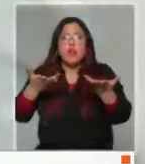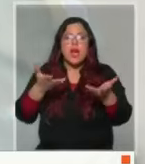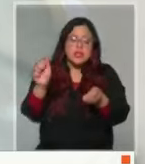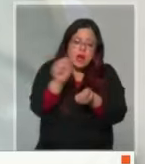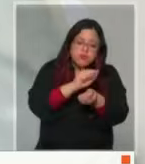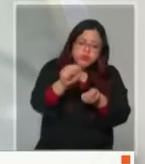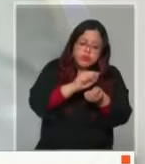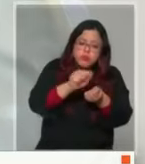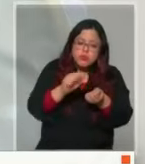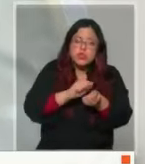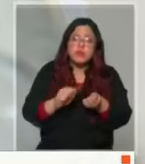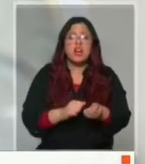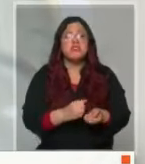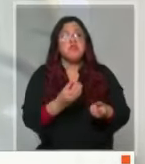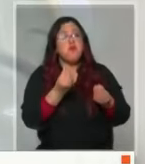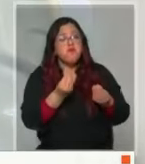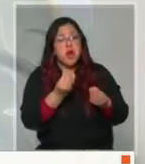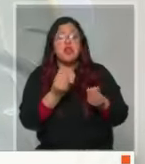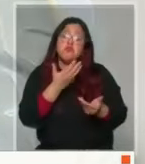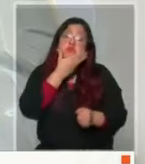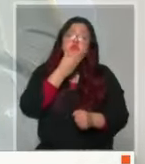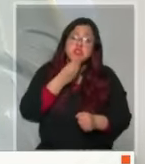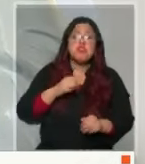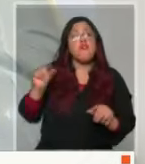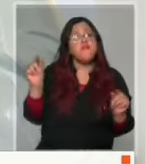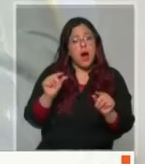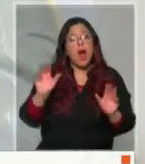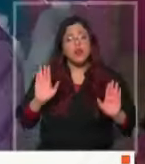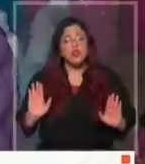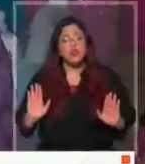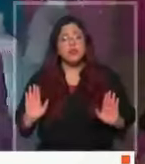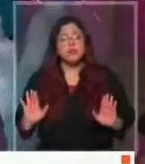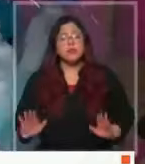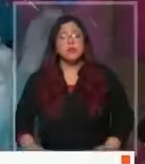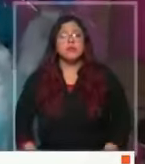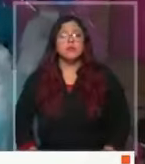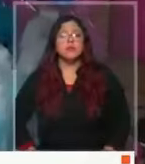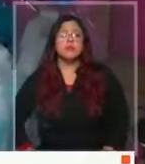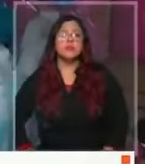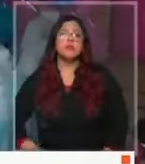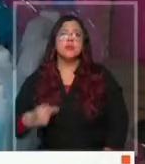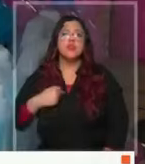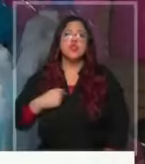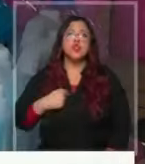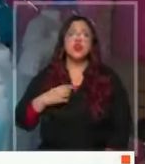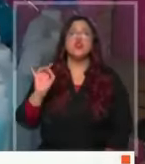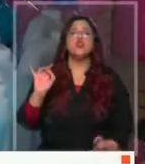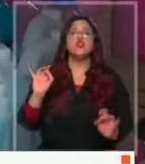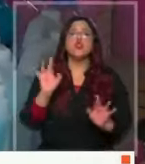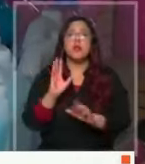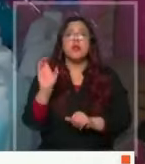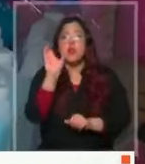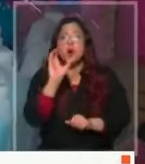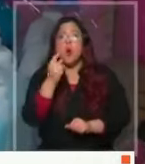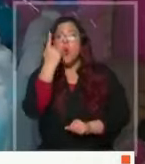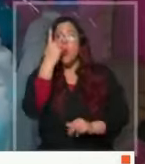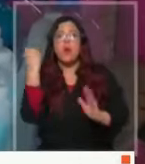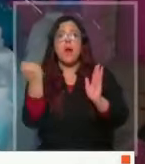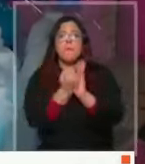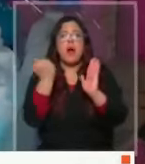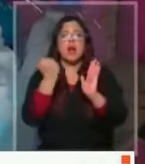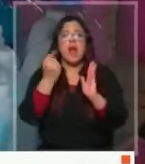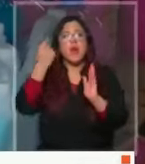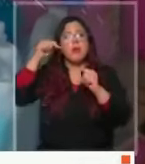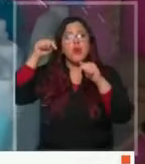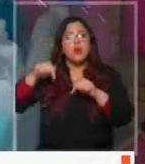las 3B, bueno, bonito y barato. Siempre ando buscando una sola marca, pero hoy